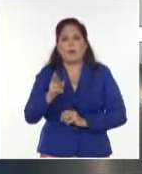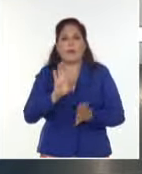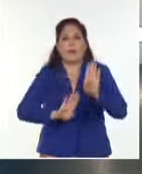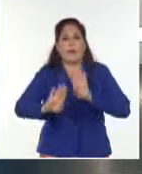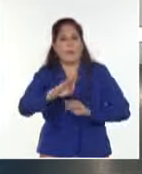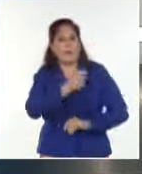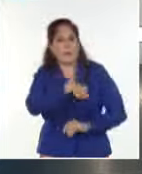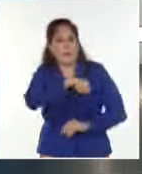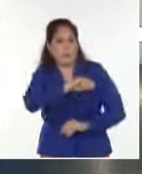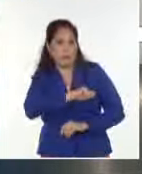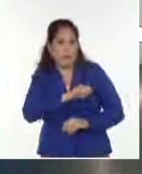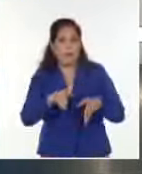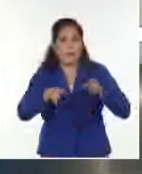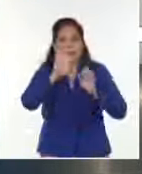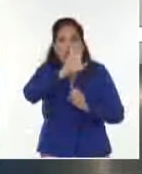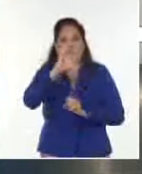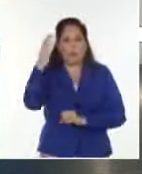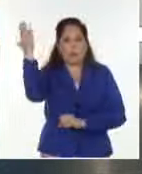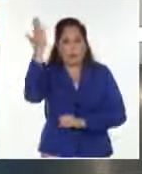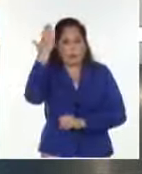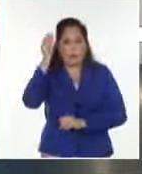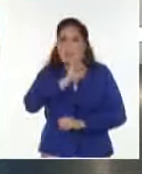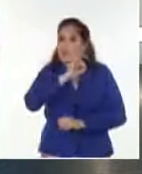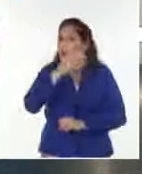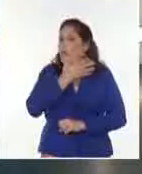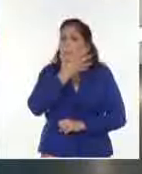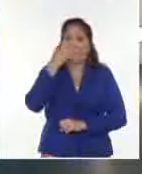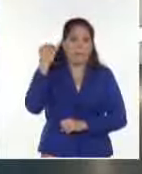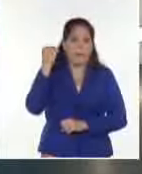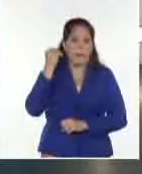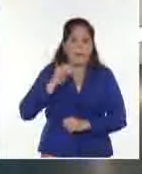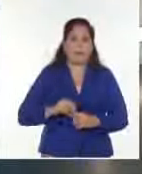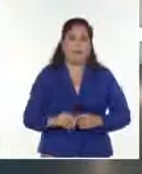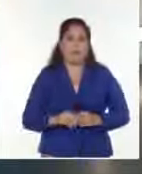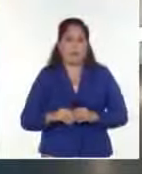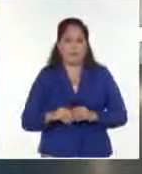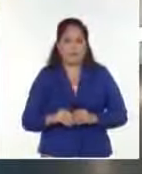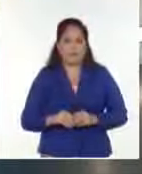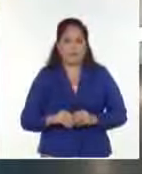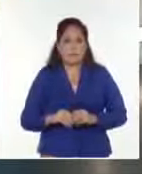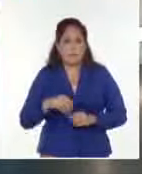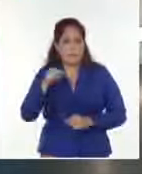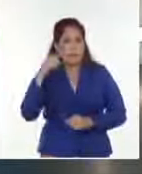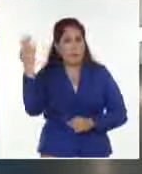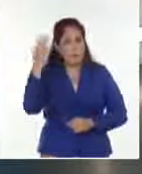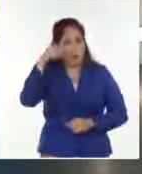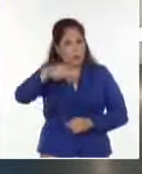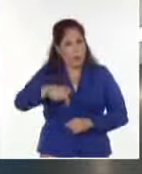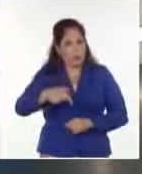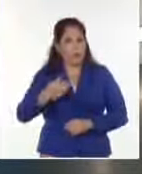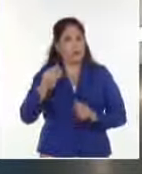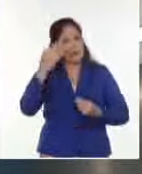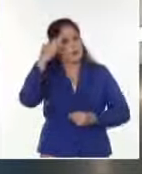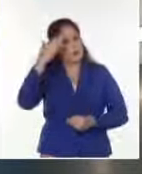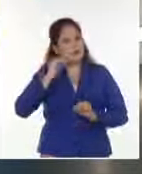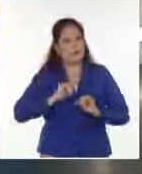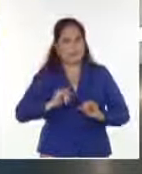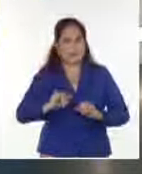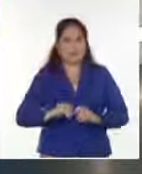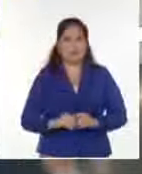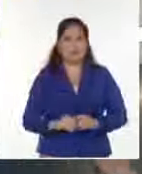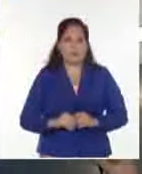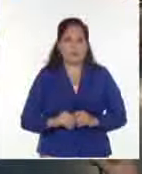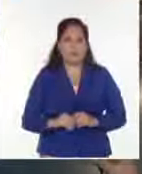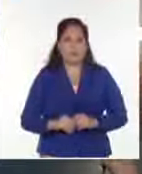por supuesto del Instituto, y nunca perder la visión. Entonces te dejo con el pronóstico del tiempo para hoy. Muchísimas gracias por estos detalles. Adelante. Gracias, Indira.